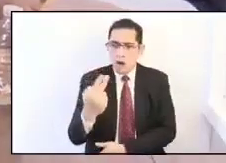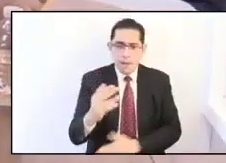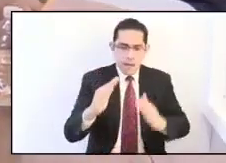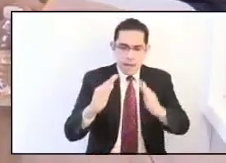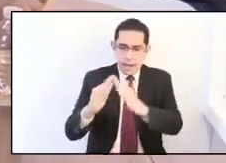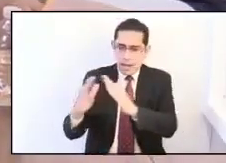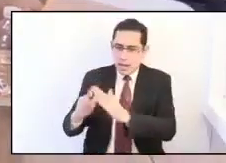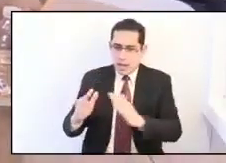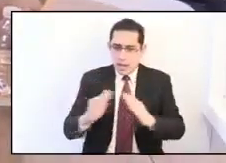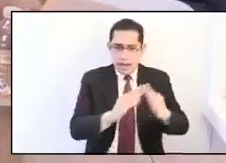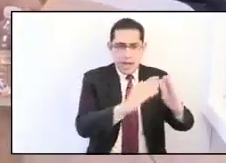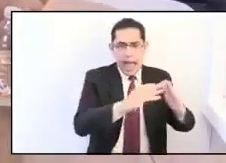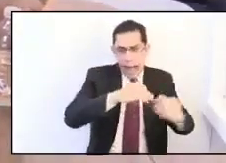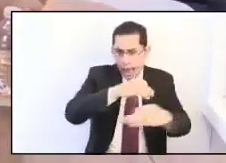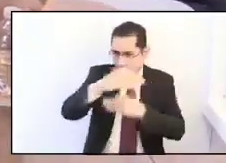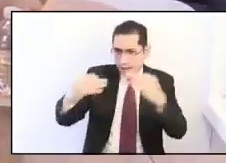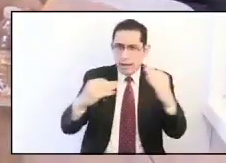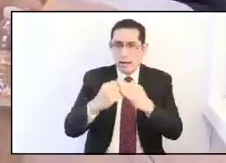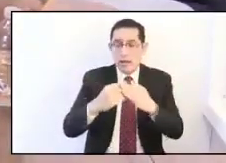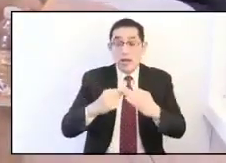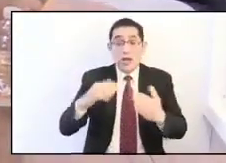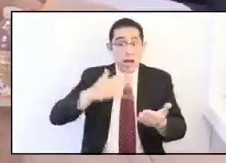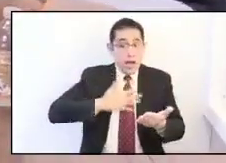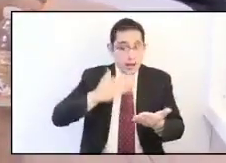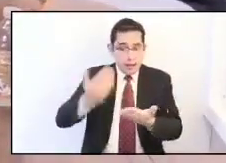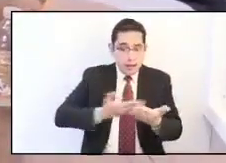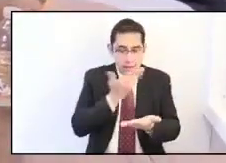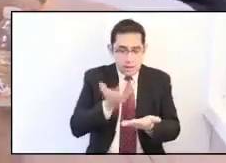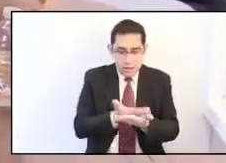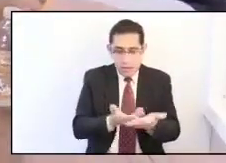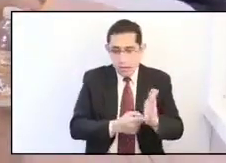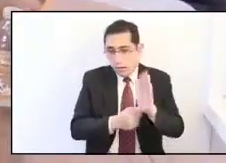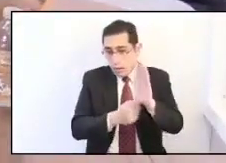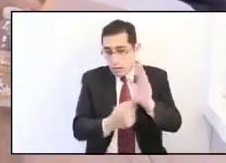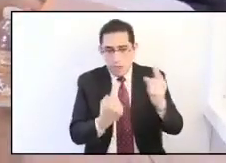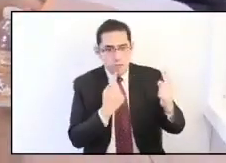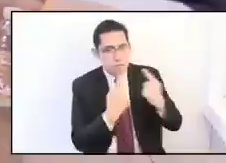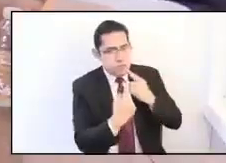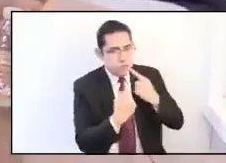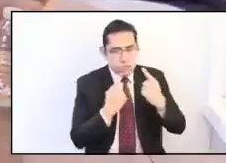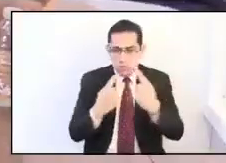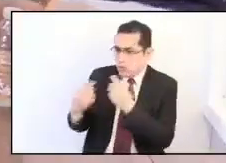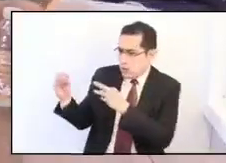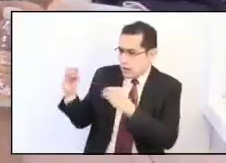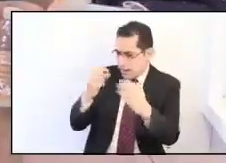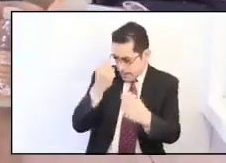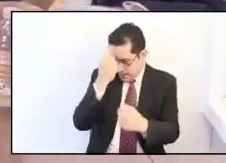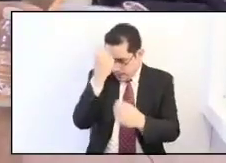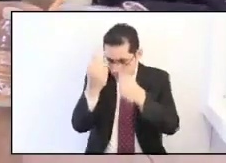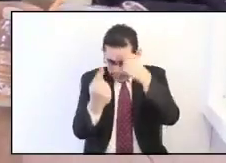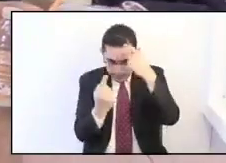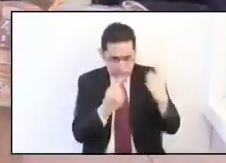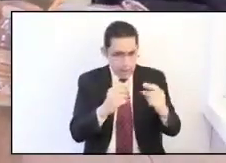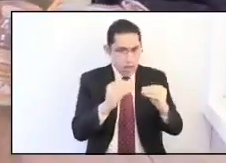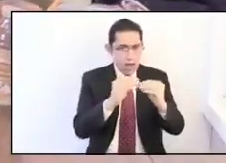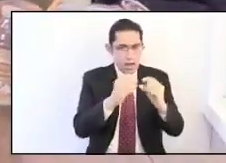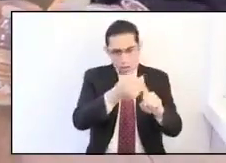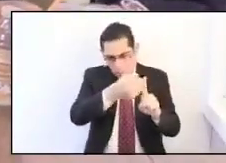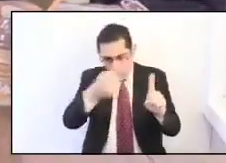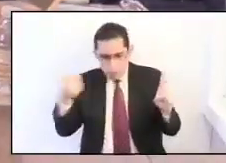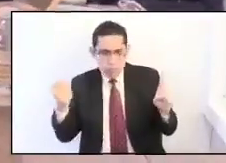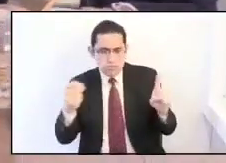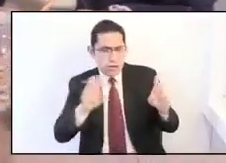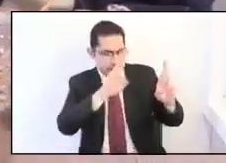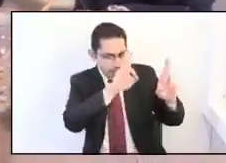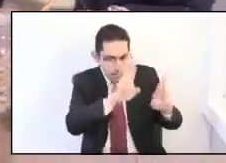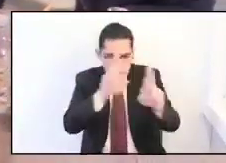mediante las propuestas que aquí se presenten, discutan y debatan en un intercambio de ideas ordenado y respetuoso,